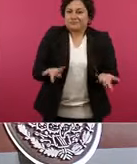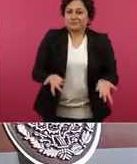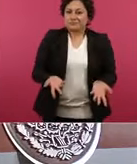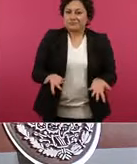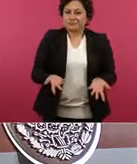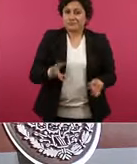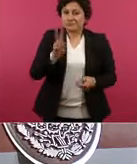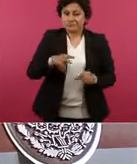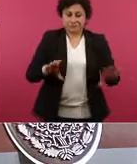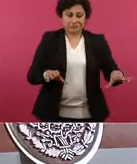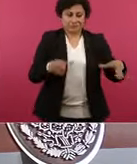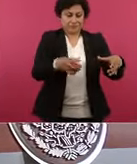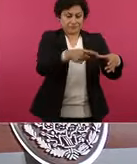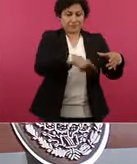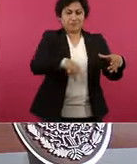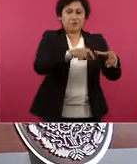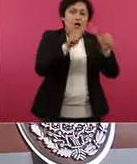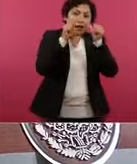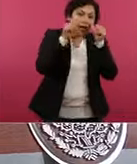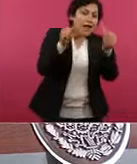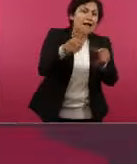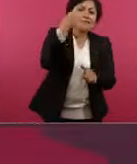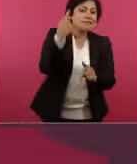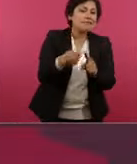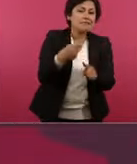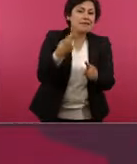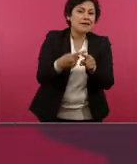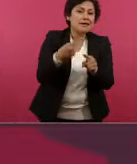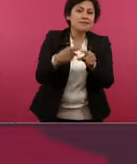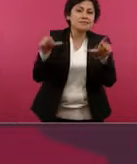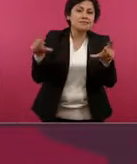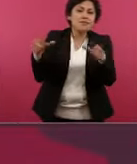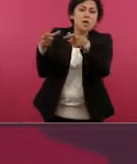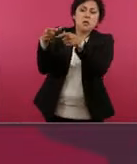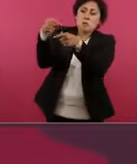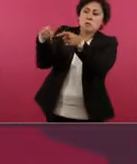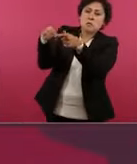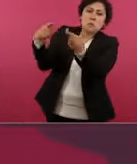es un poder que está al servicio de una minoría.